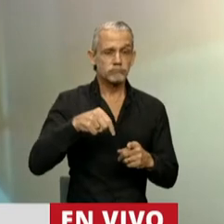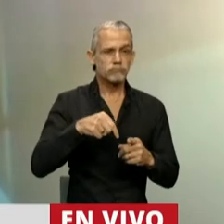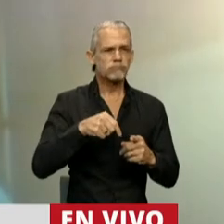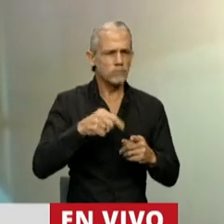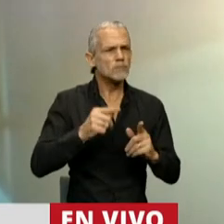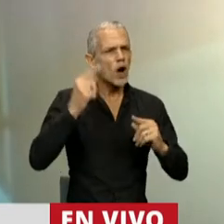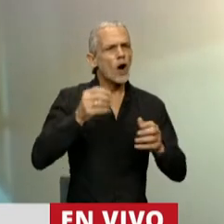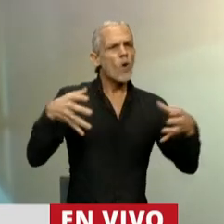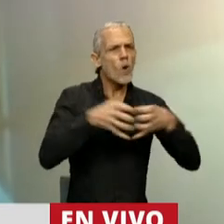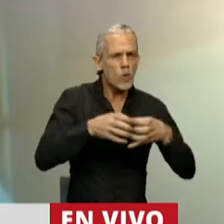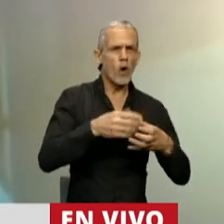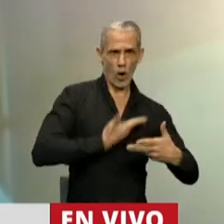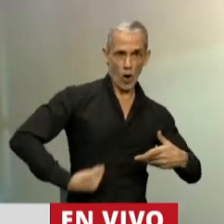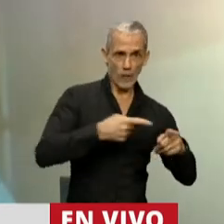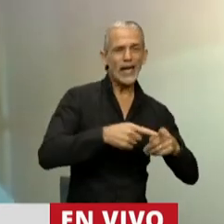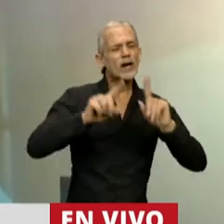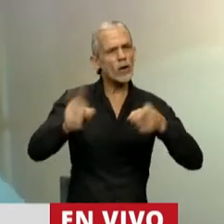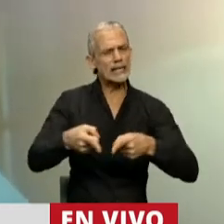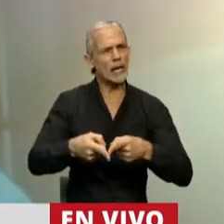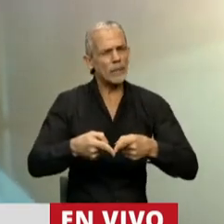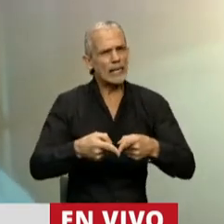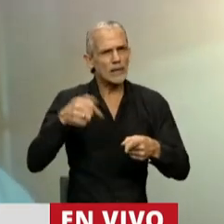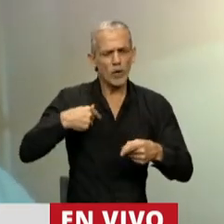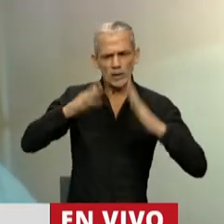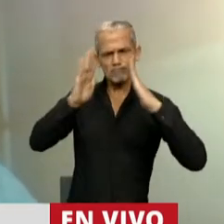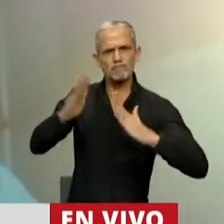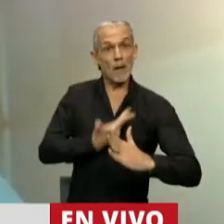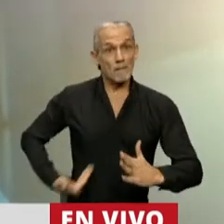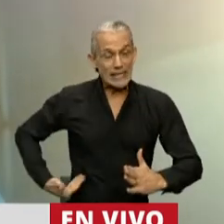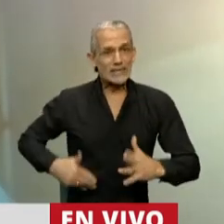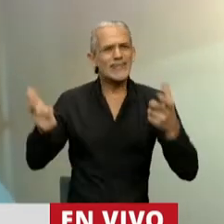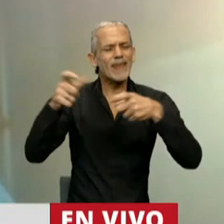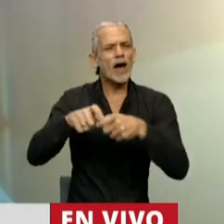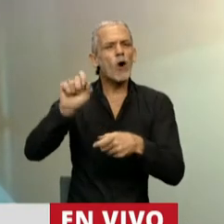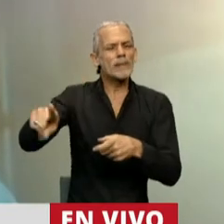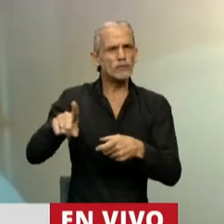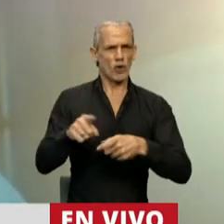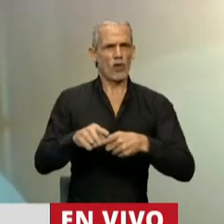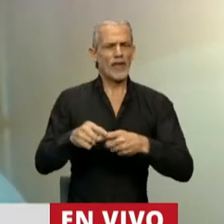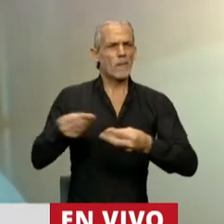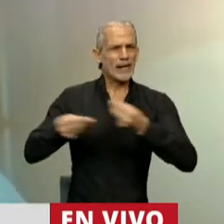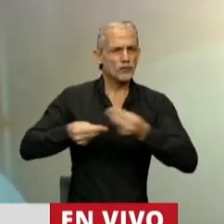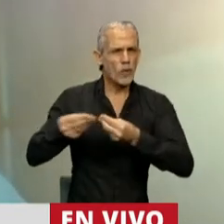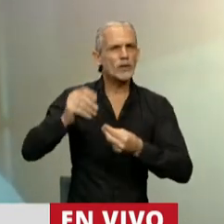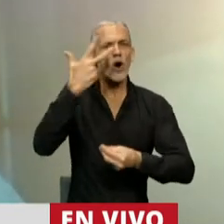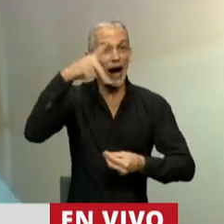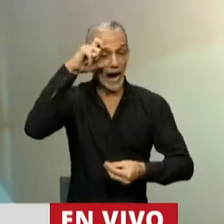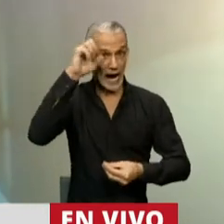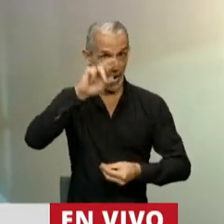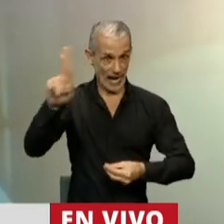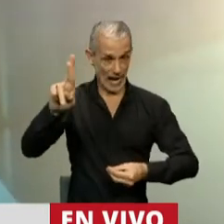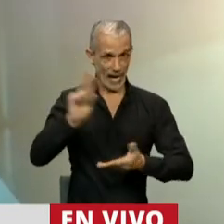al oficialismo y especialmente me dirijo ahora al presidente de la comisión de presupuesto el diputado carlos heller